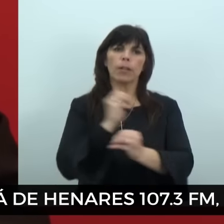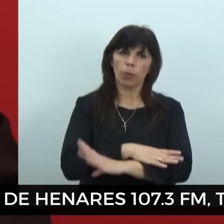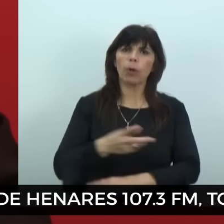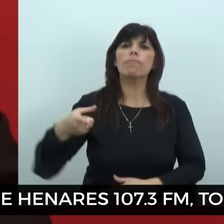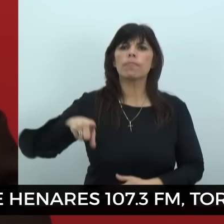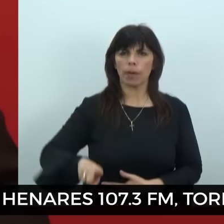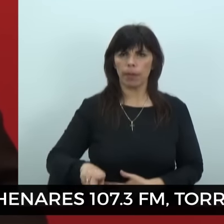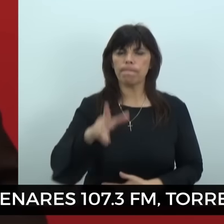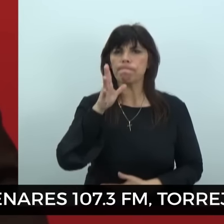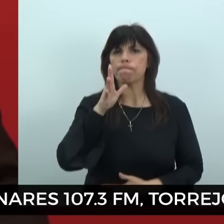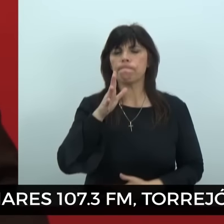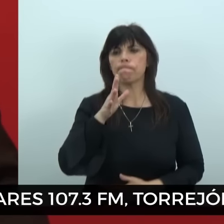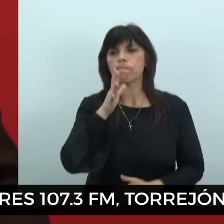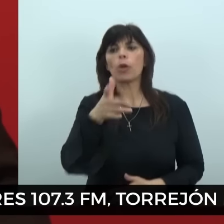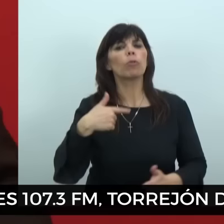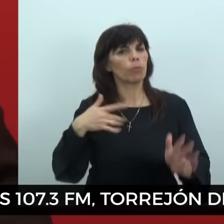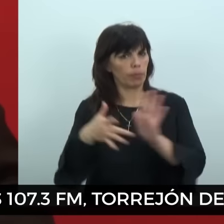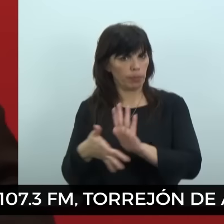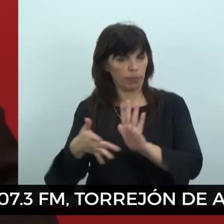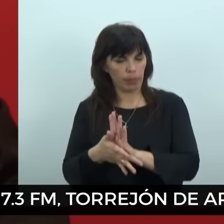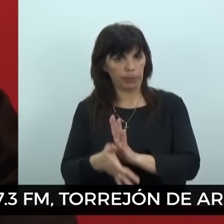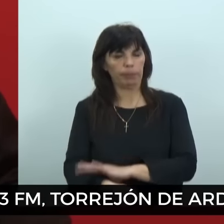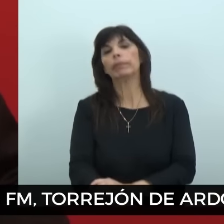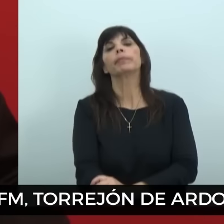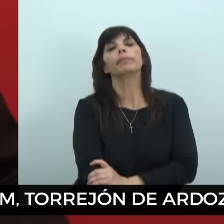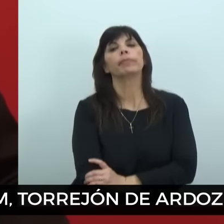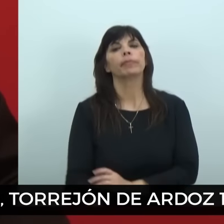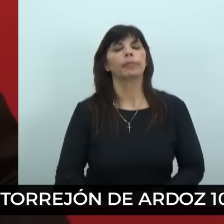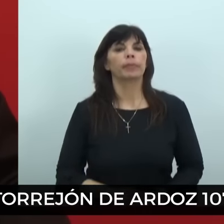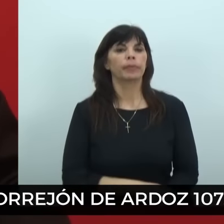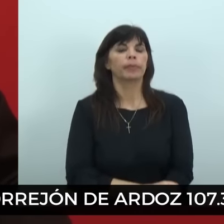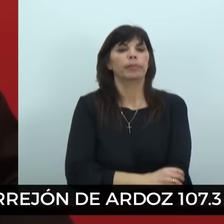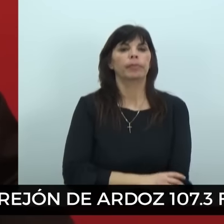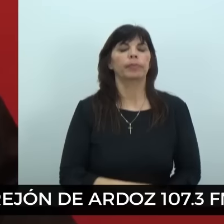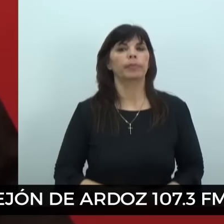déjame explicarte por qué. Porque